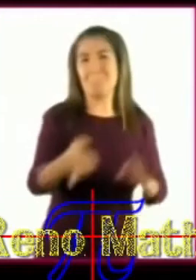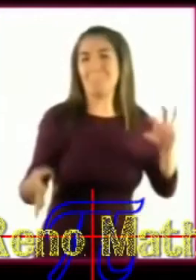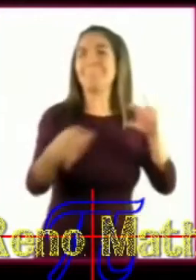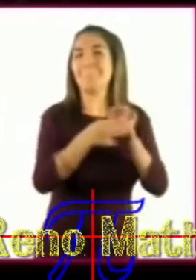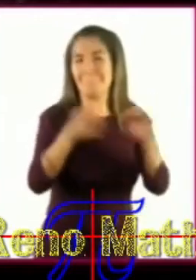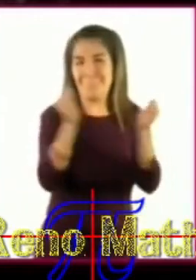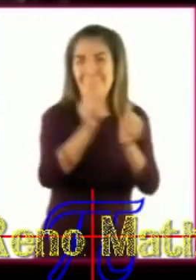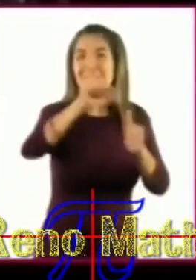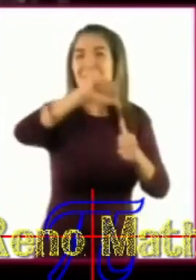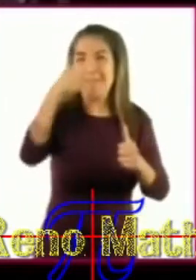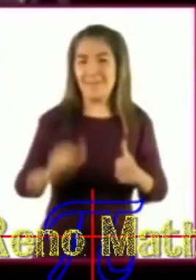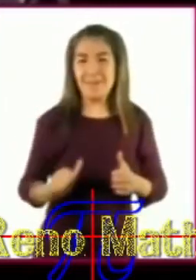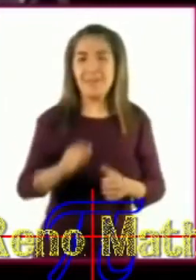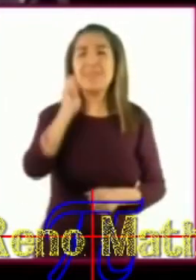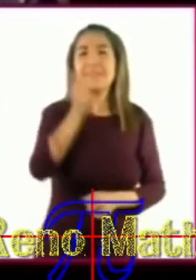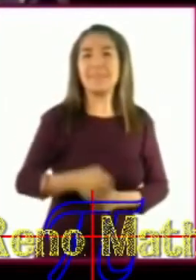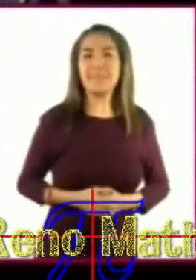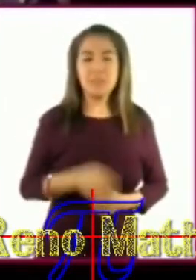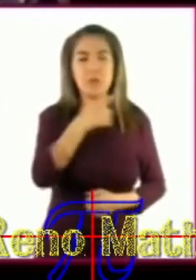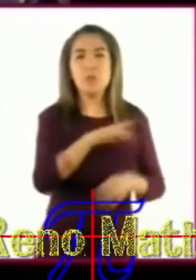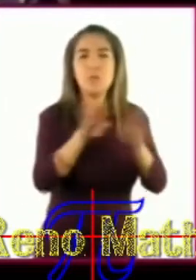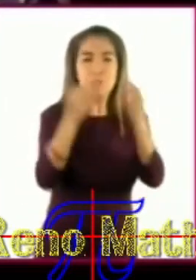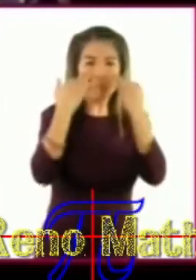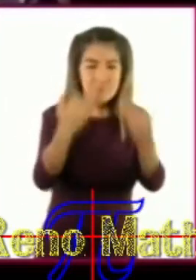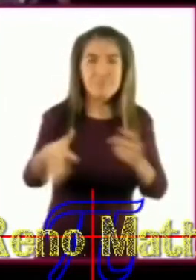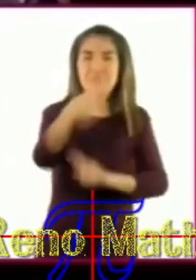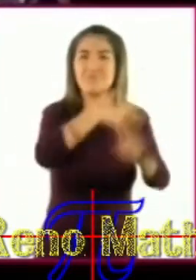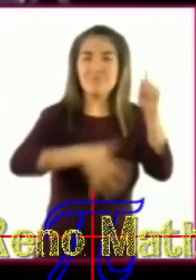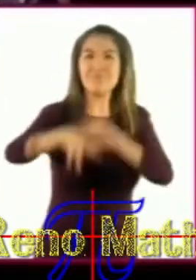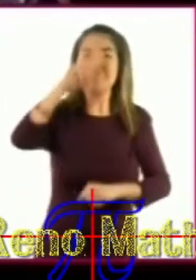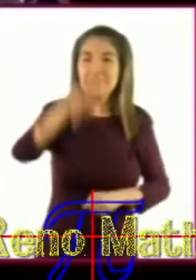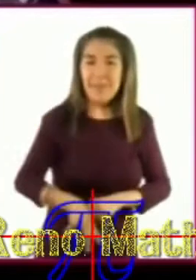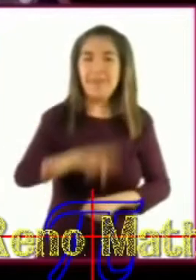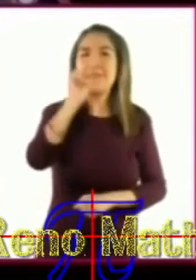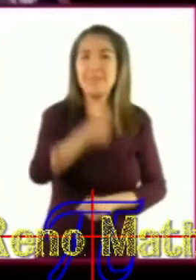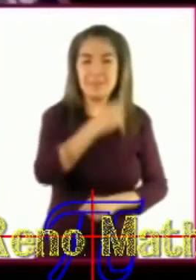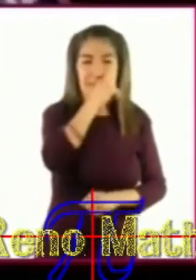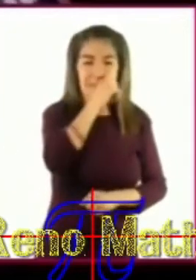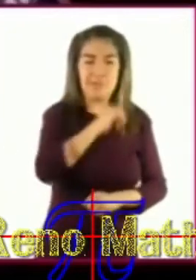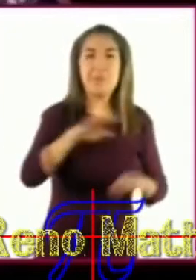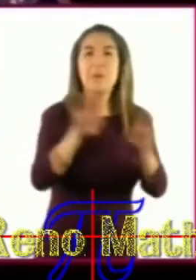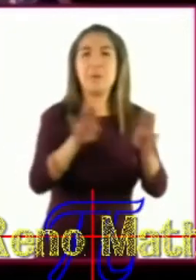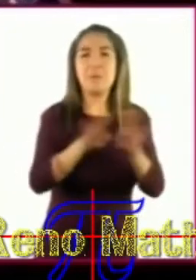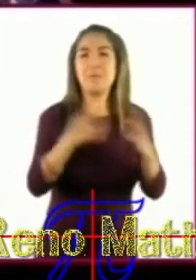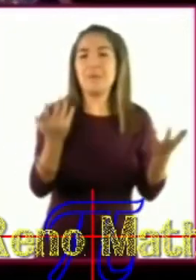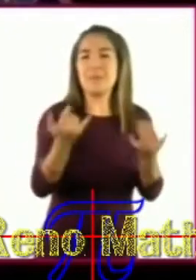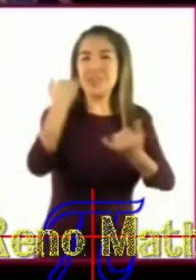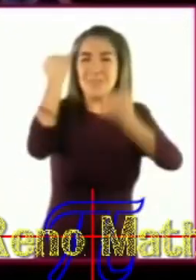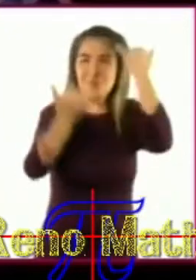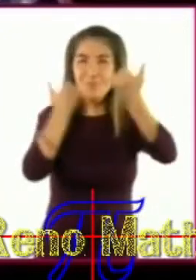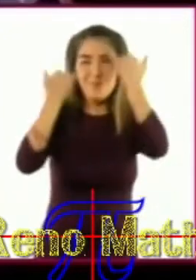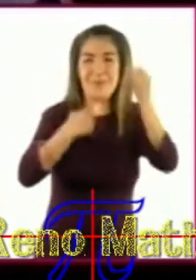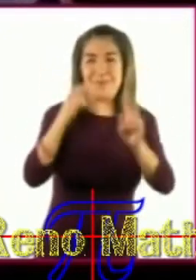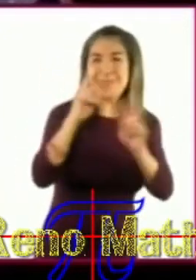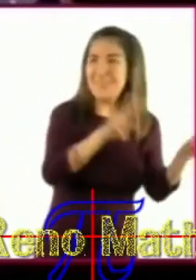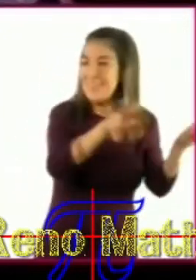arte, creo que es el ser testigo de la realidad. Nada me genera más expresión que lo que sucede a mi